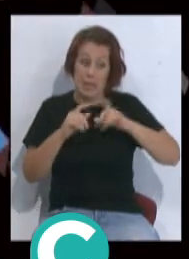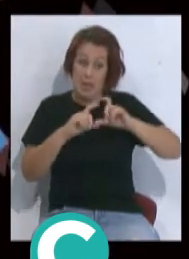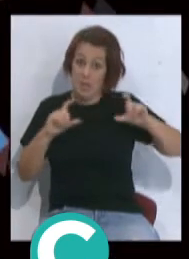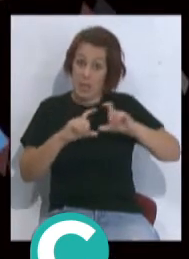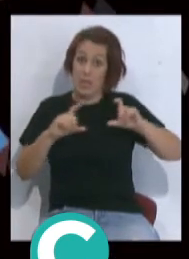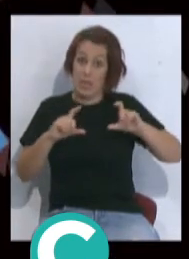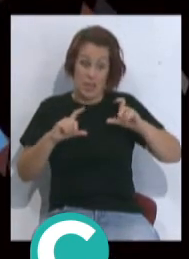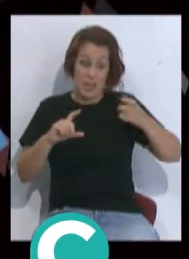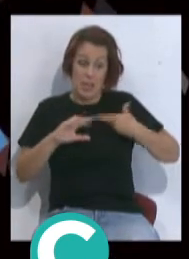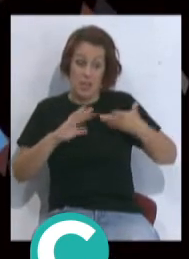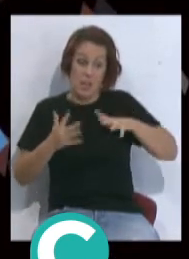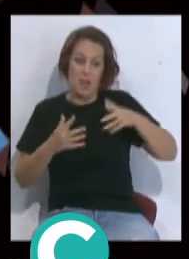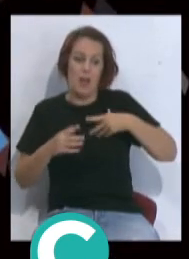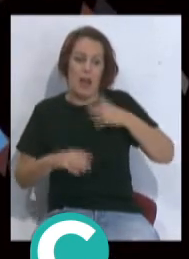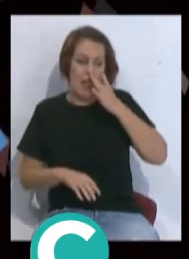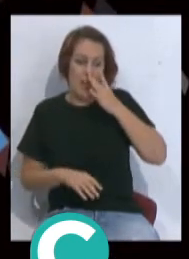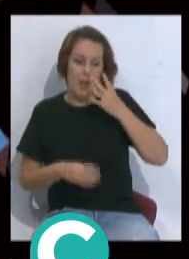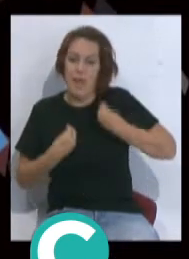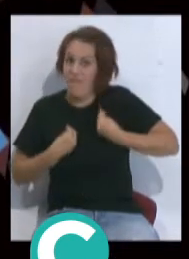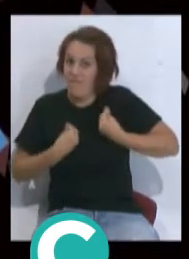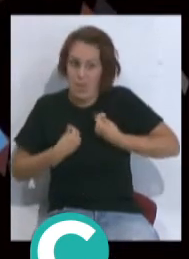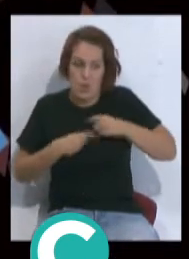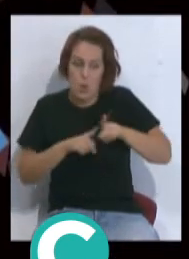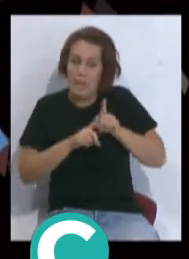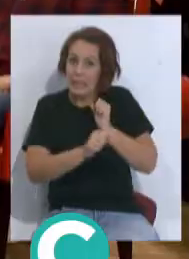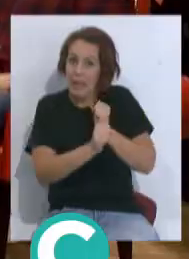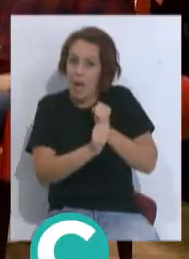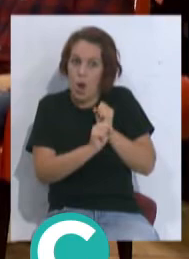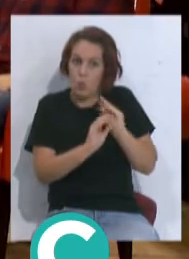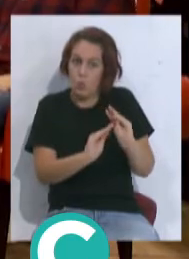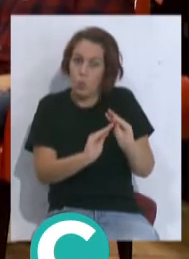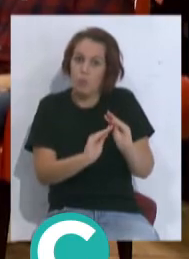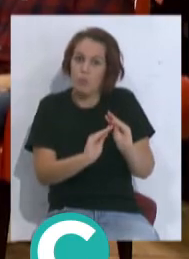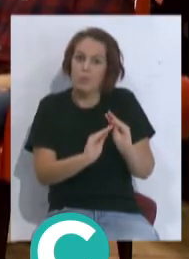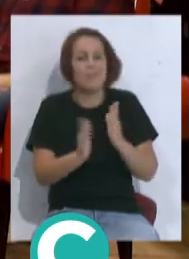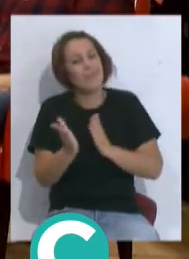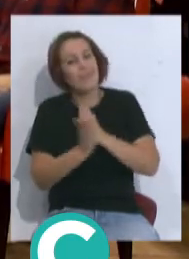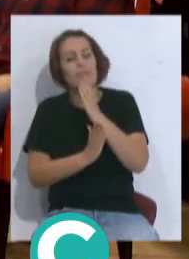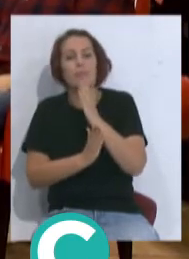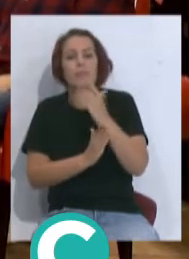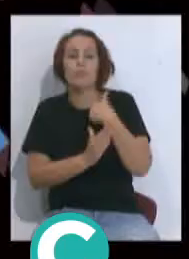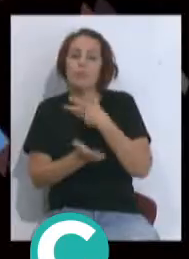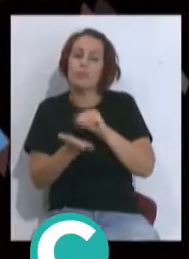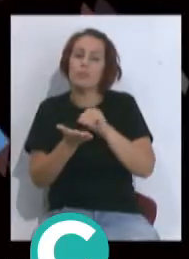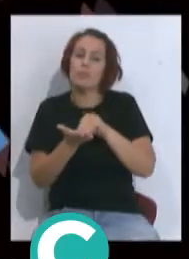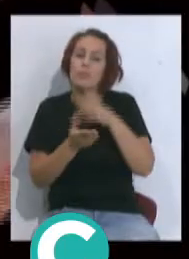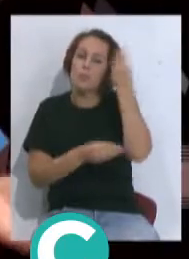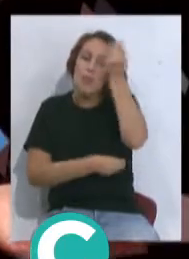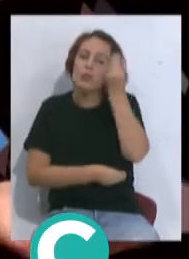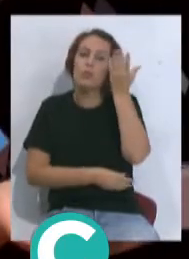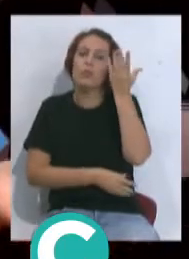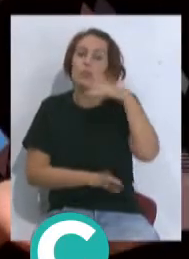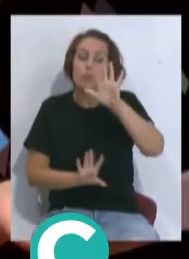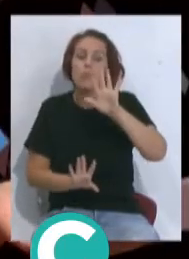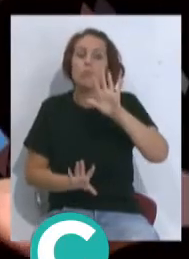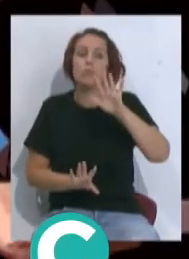que se dedican a vivir del carnaval duro, o sea, que es su trabajo. Entonces, eso sí, muchas veces. Eso es otra parte. Claro, es su trabajo y yo muchas veces pienso que, aunque me